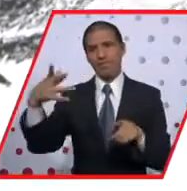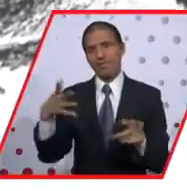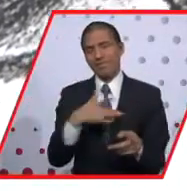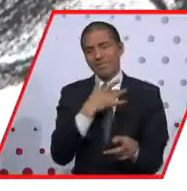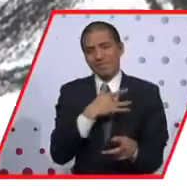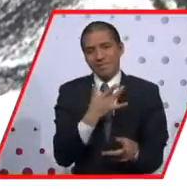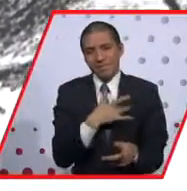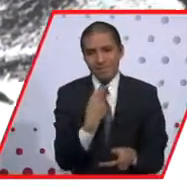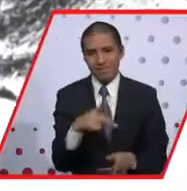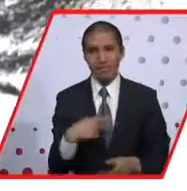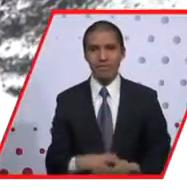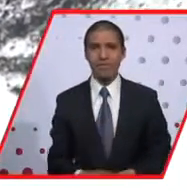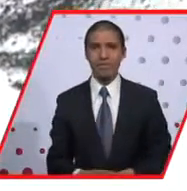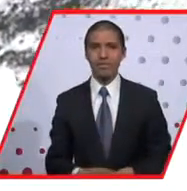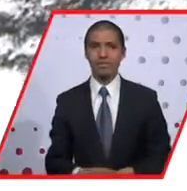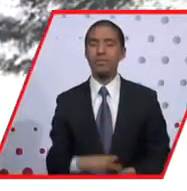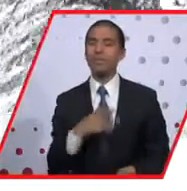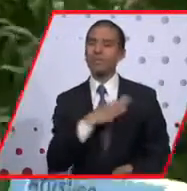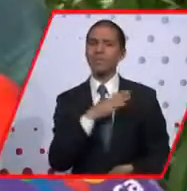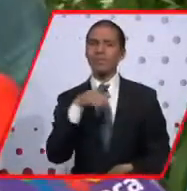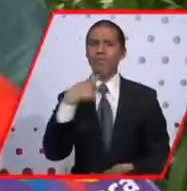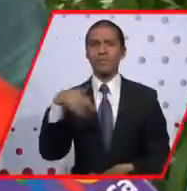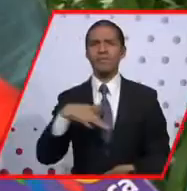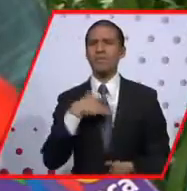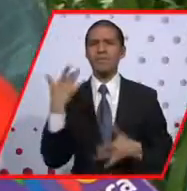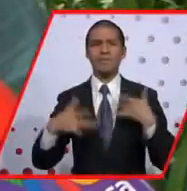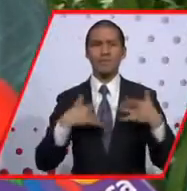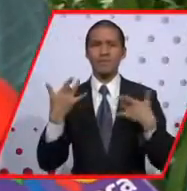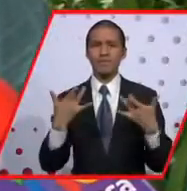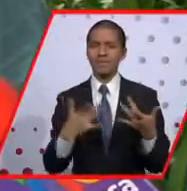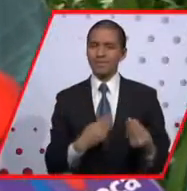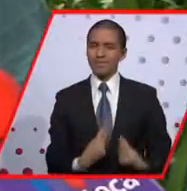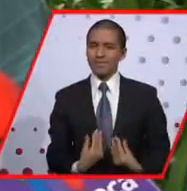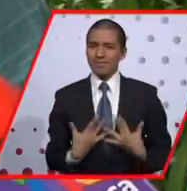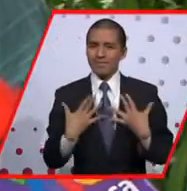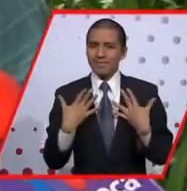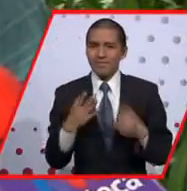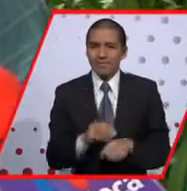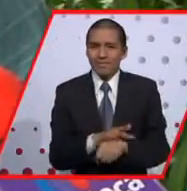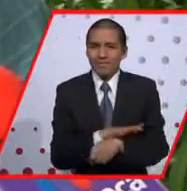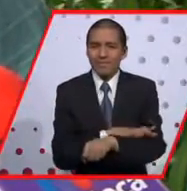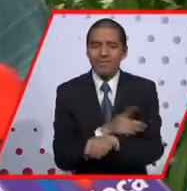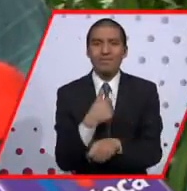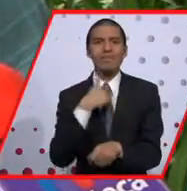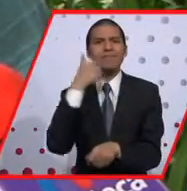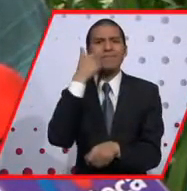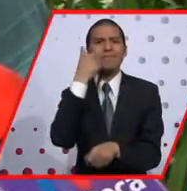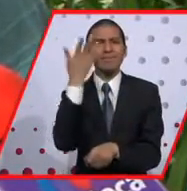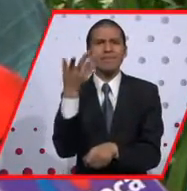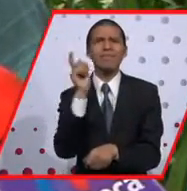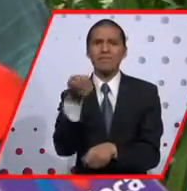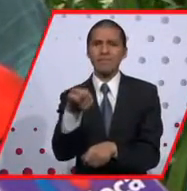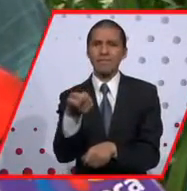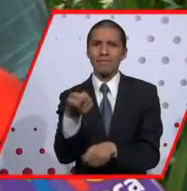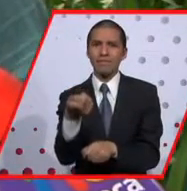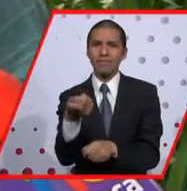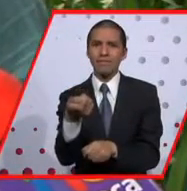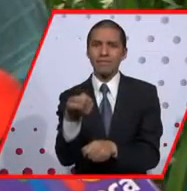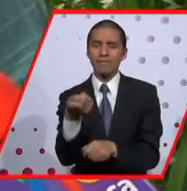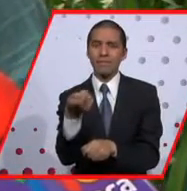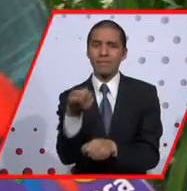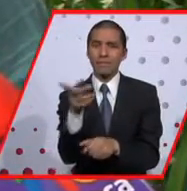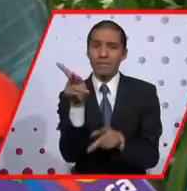Mi técnica es carbón, son sensaciones y emociones. No busco la figuración, sino